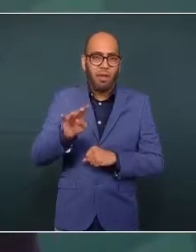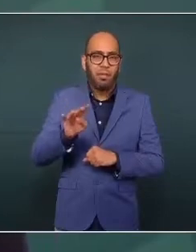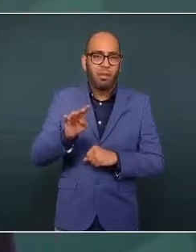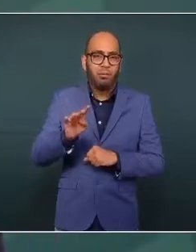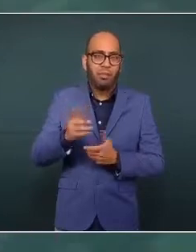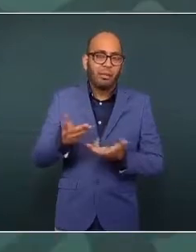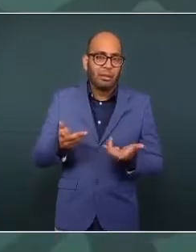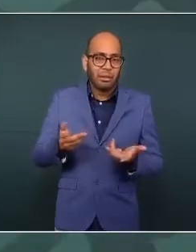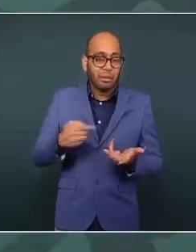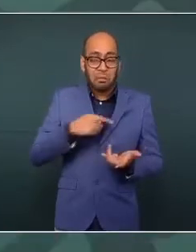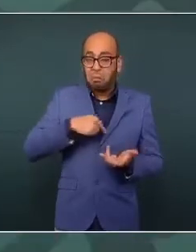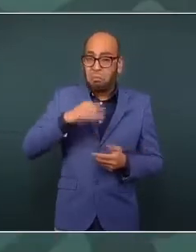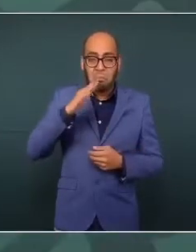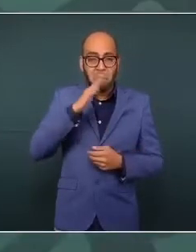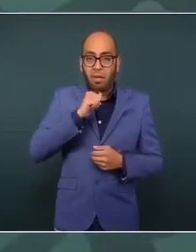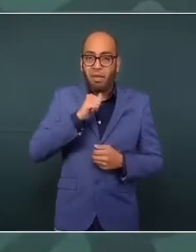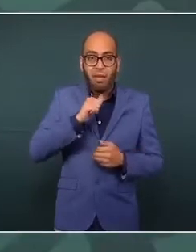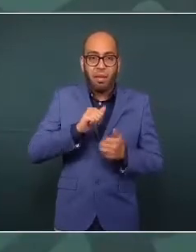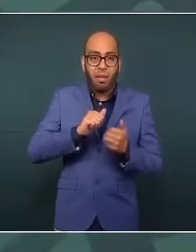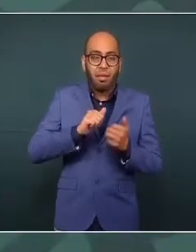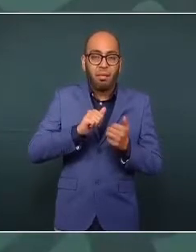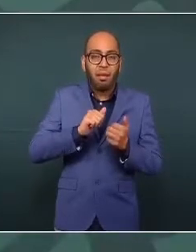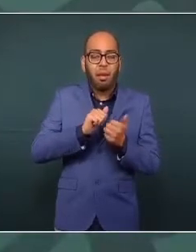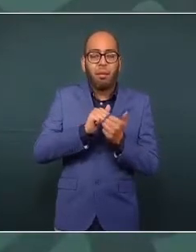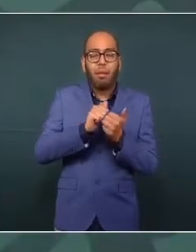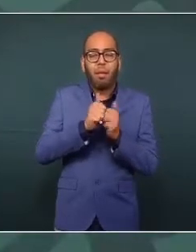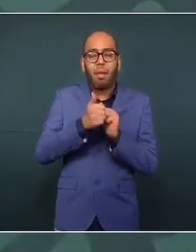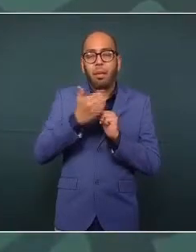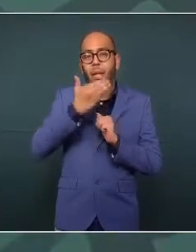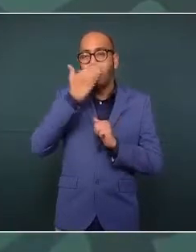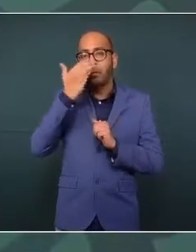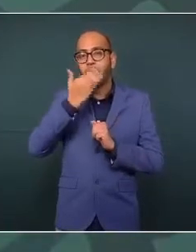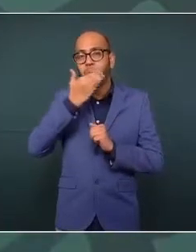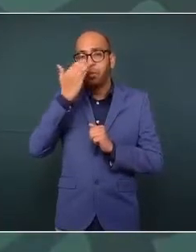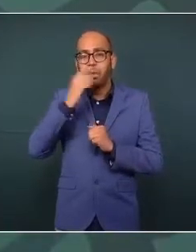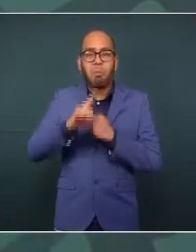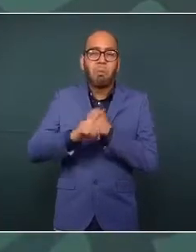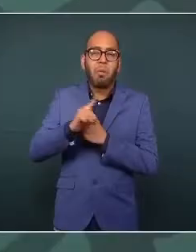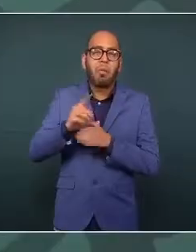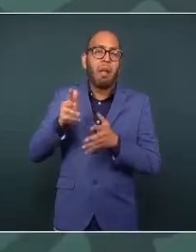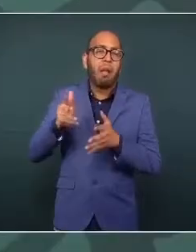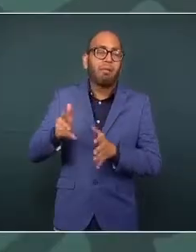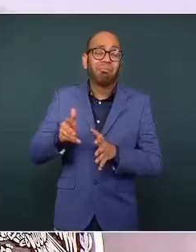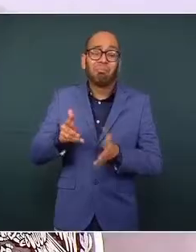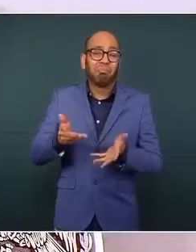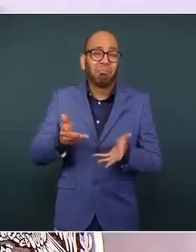acostumbrarnos a la tragedia y a